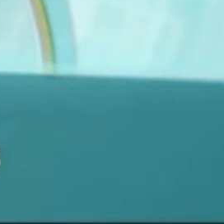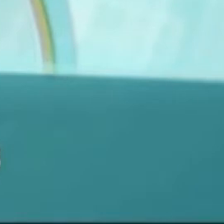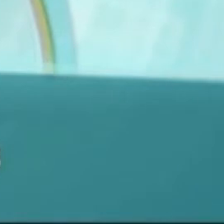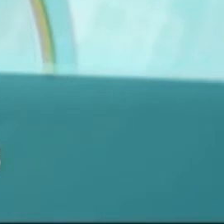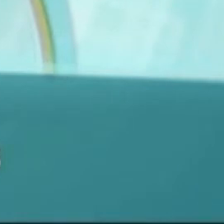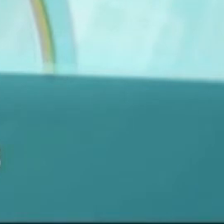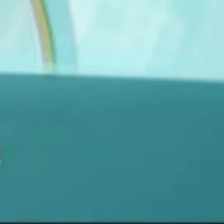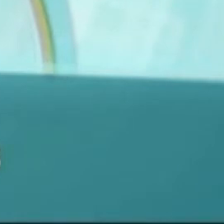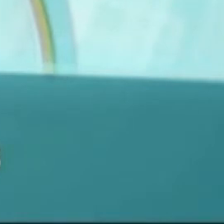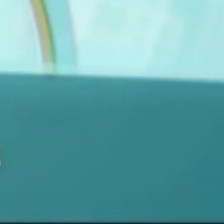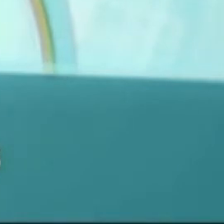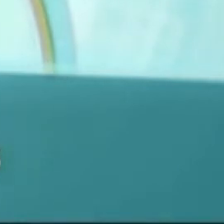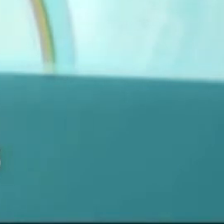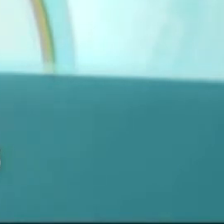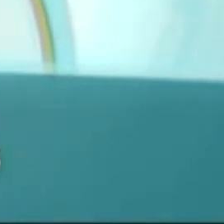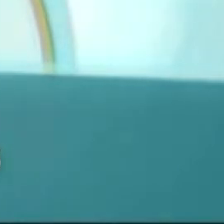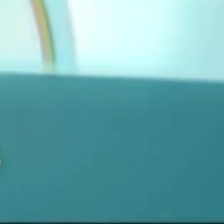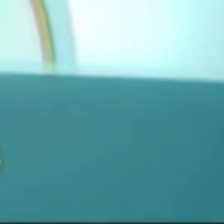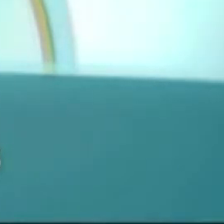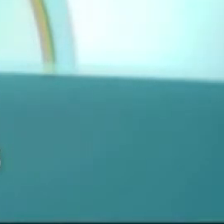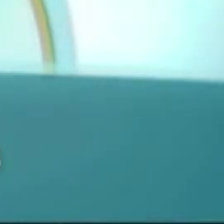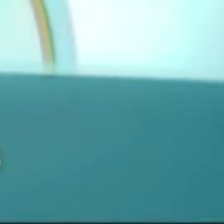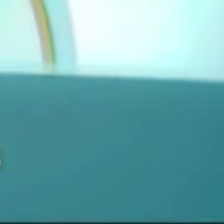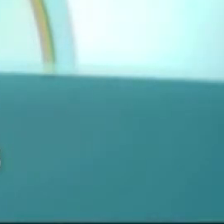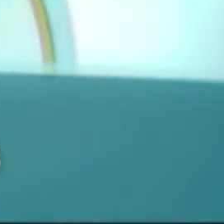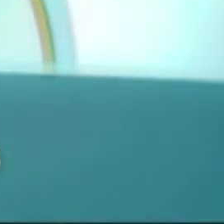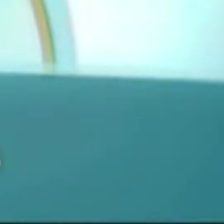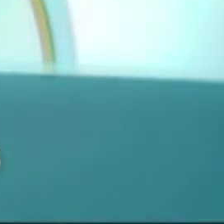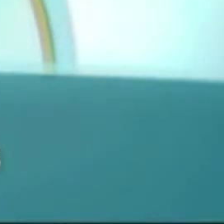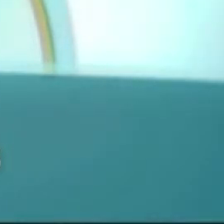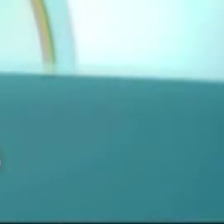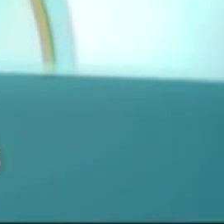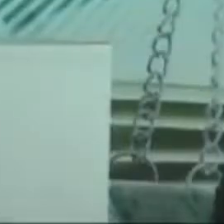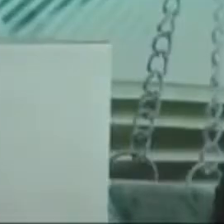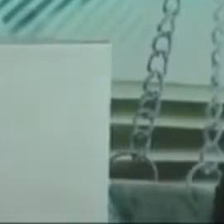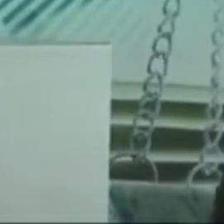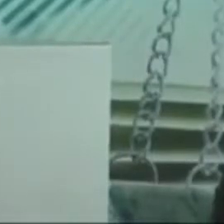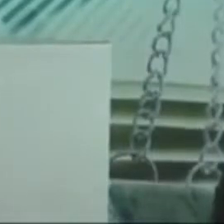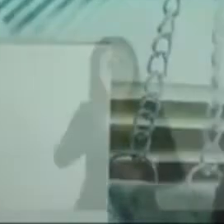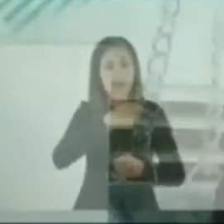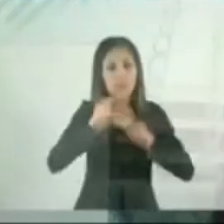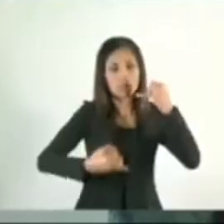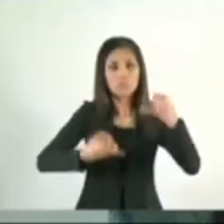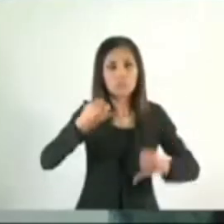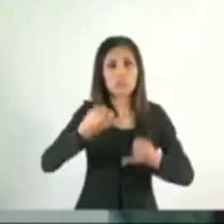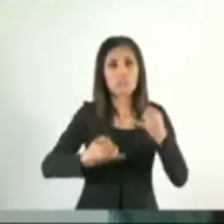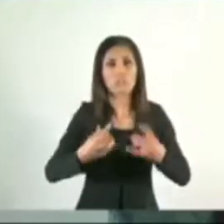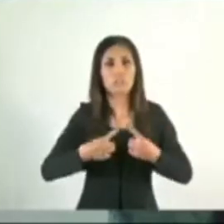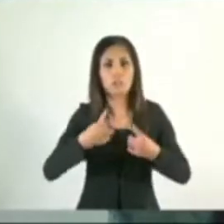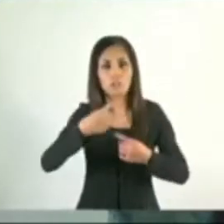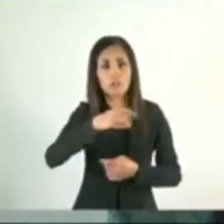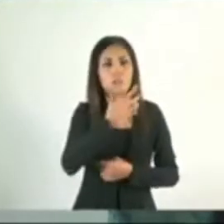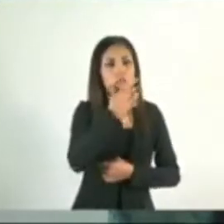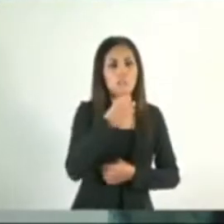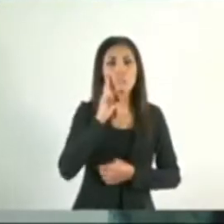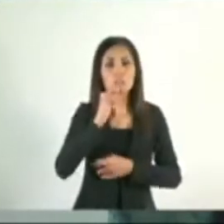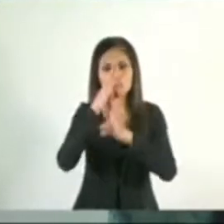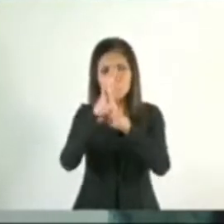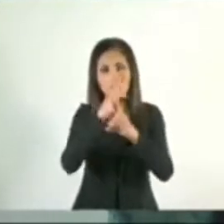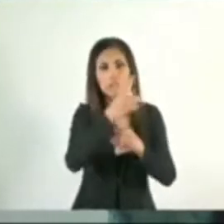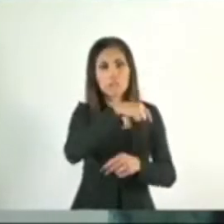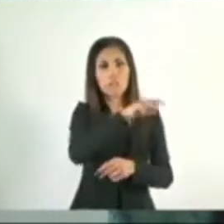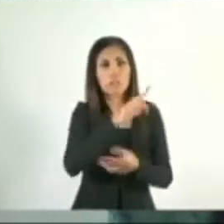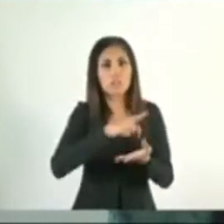de género y no discriminación en el ámbito interno. Asimismo, fortalece la impartición de justicia con perspectiva de género y el respeto a los derechos